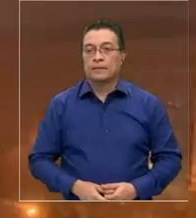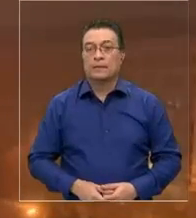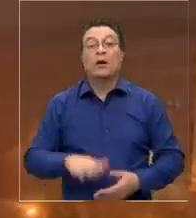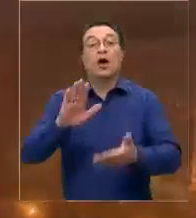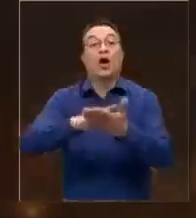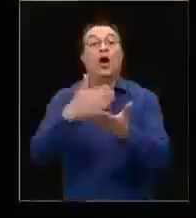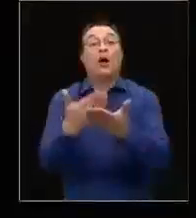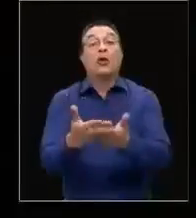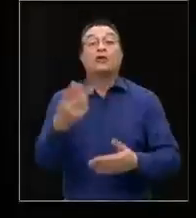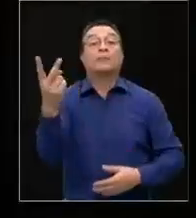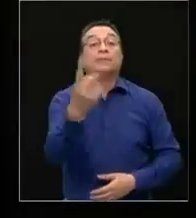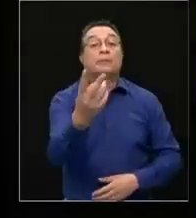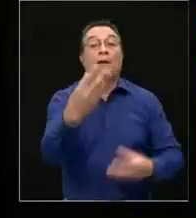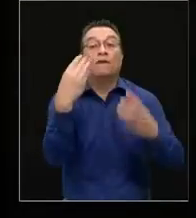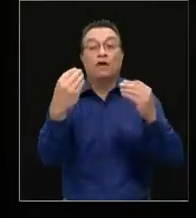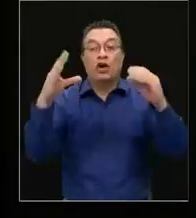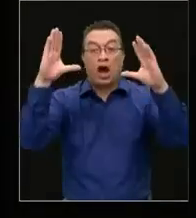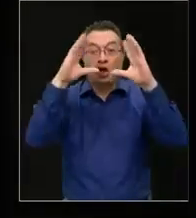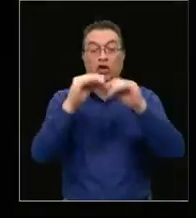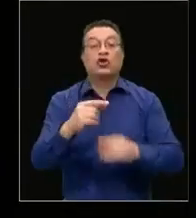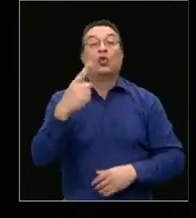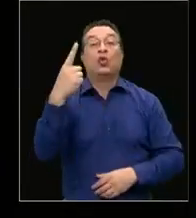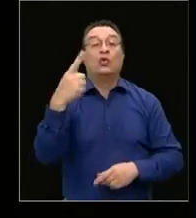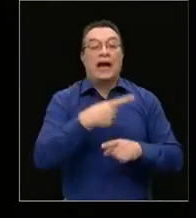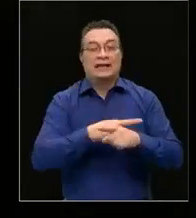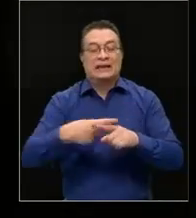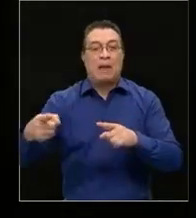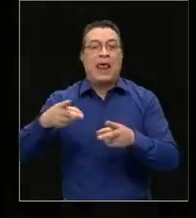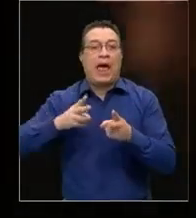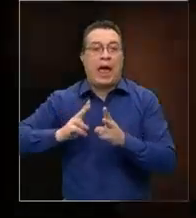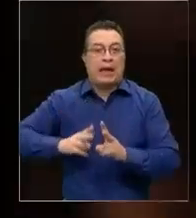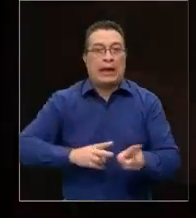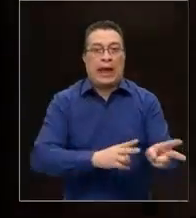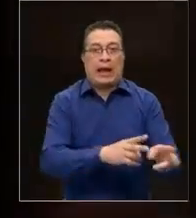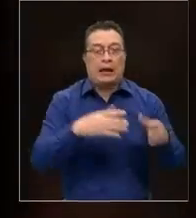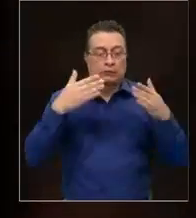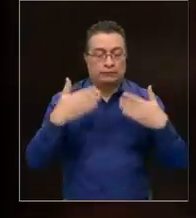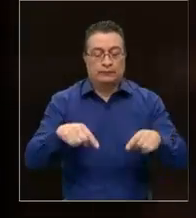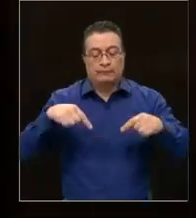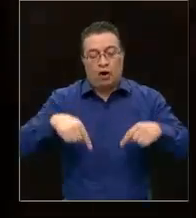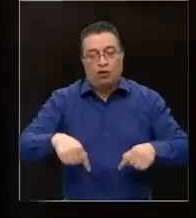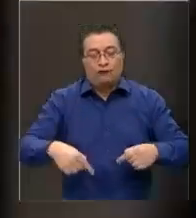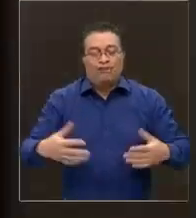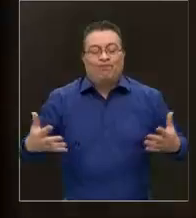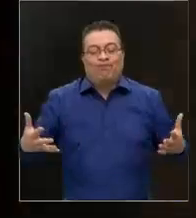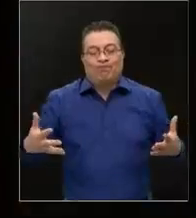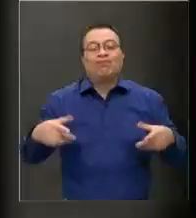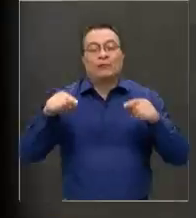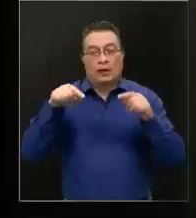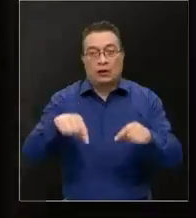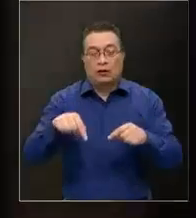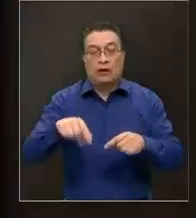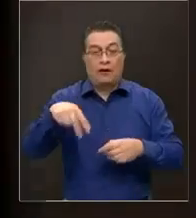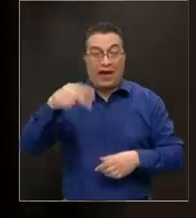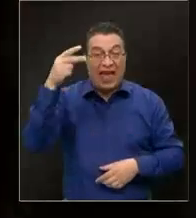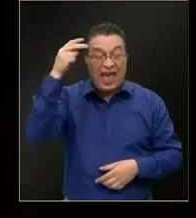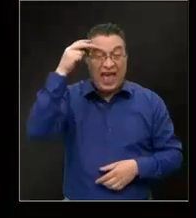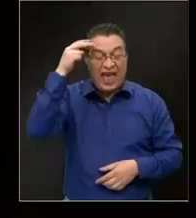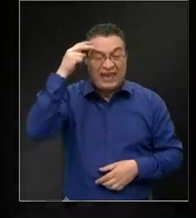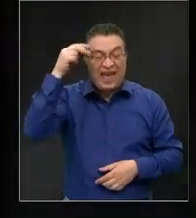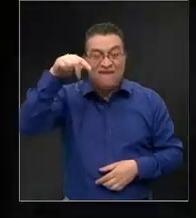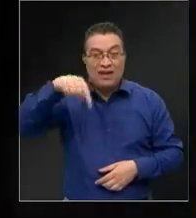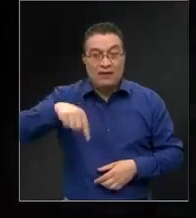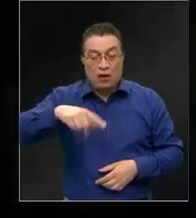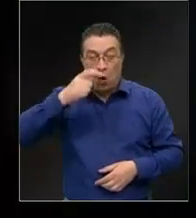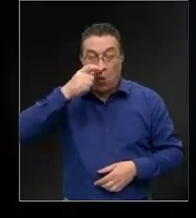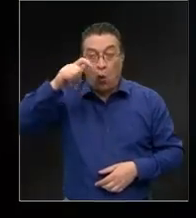¿Cómo están, Carlos? Maca, buenas noches. Una semana de guerra se cumple en estos momentos. Claro, porque aquí en Kiev, ya es,